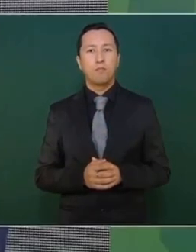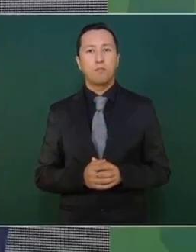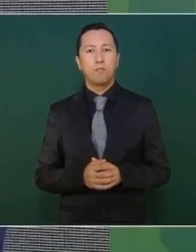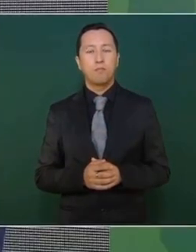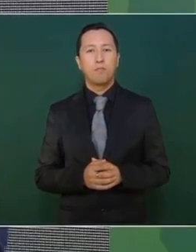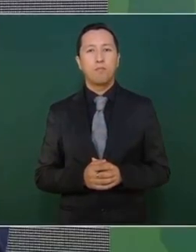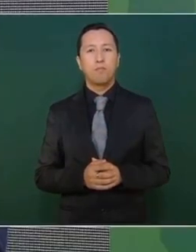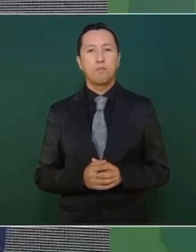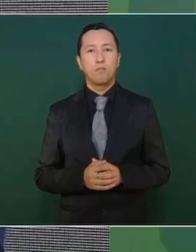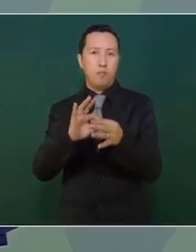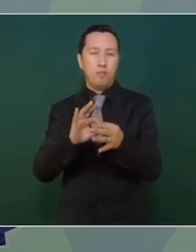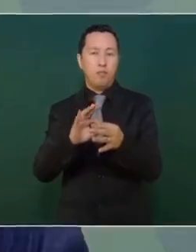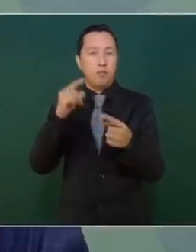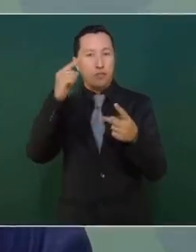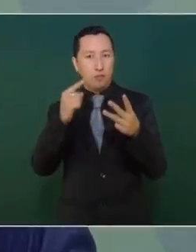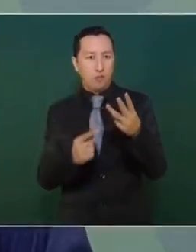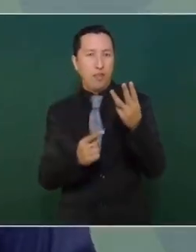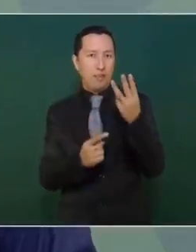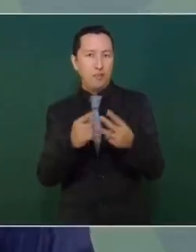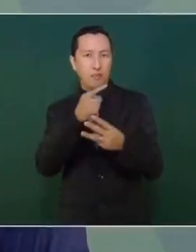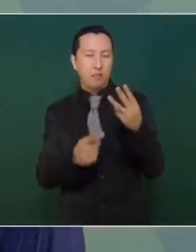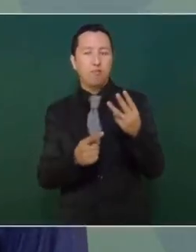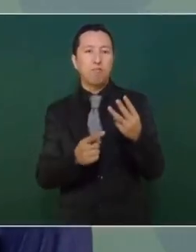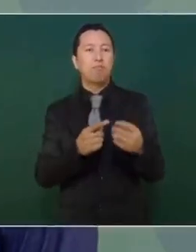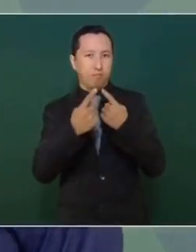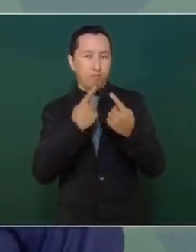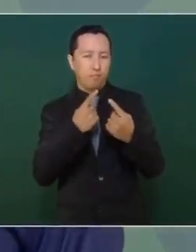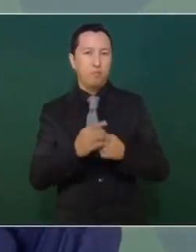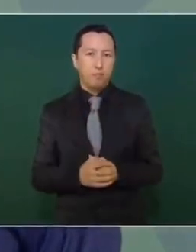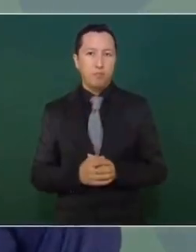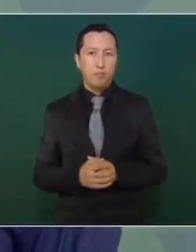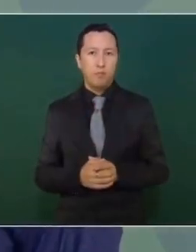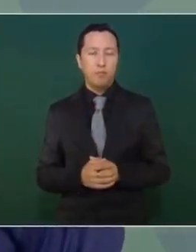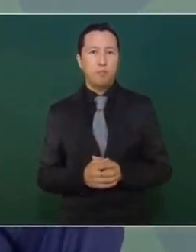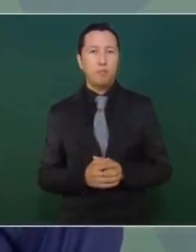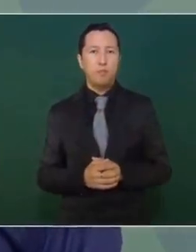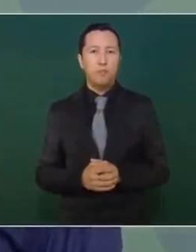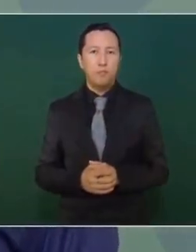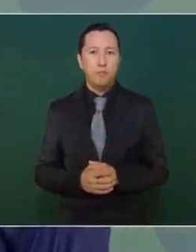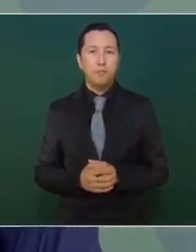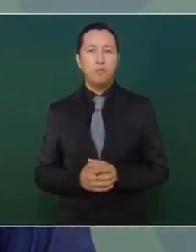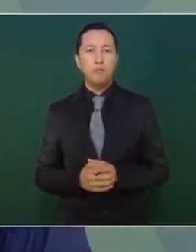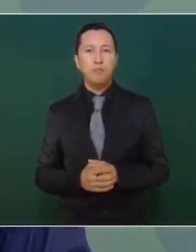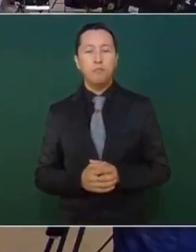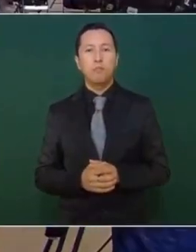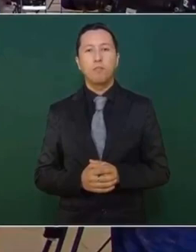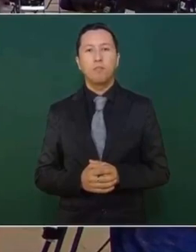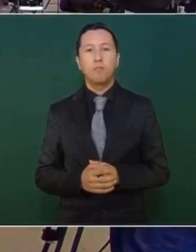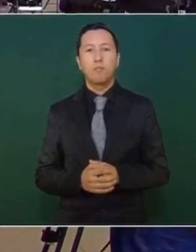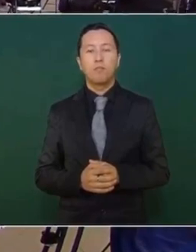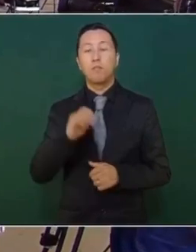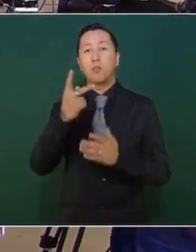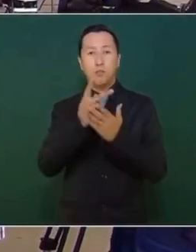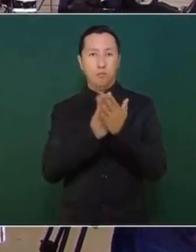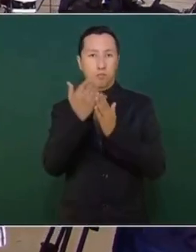estas cosas como la del Perú. Y esto también pasa por llevar a cabo una renovación de la OEA, que hasta